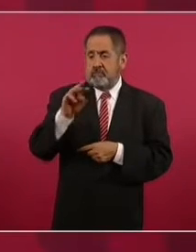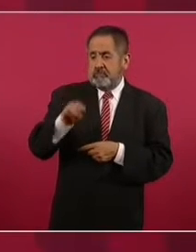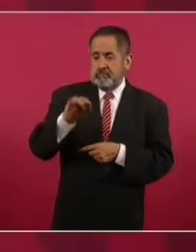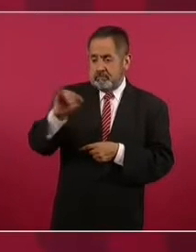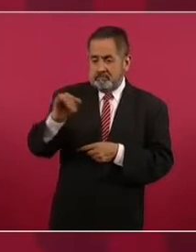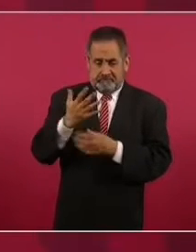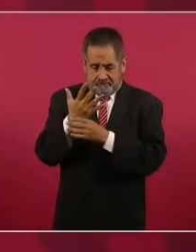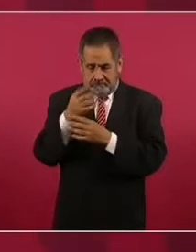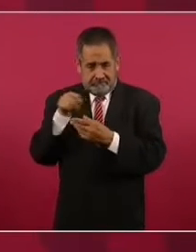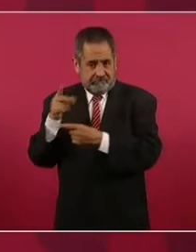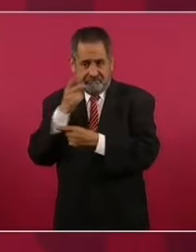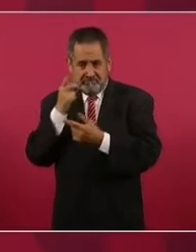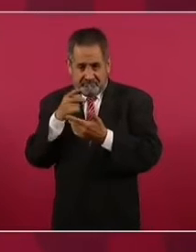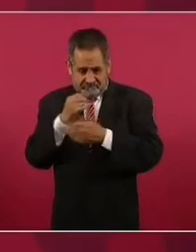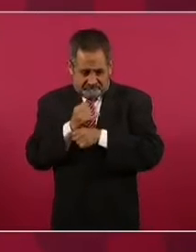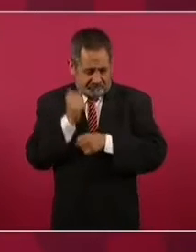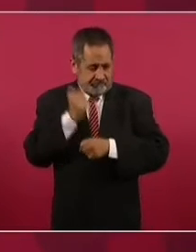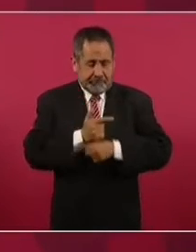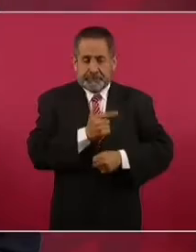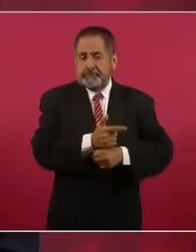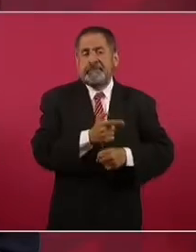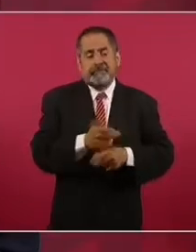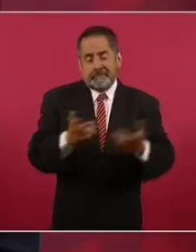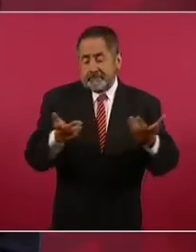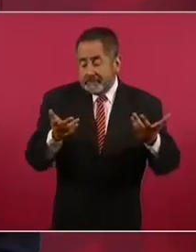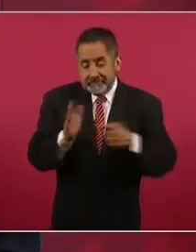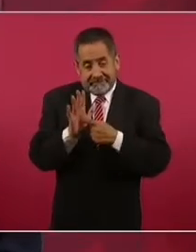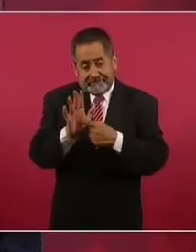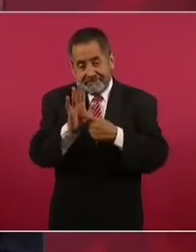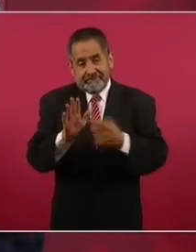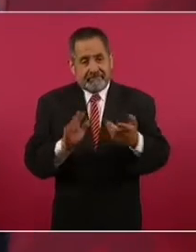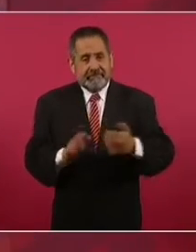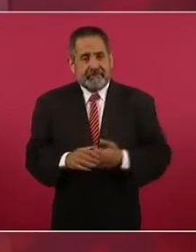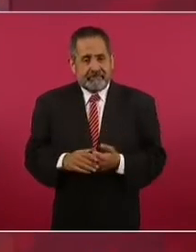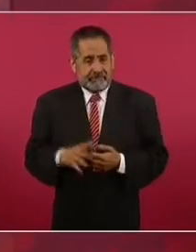del Fondo Monetario Internacional.